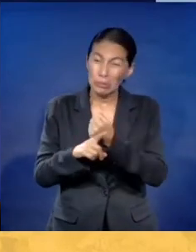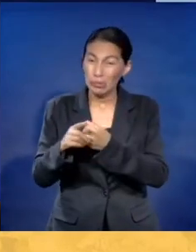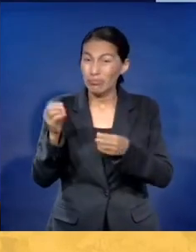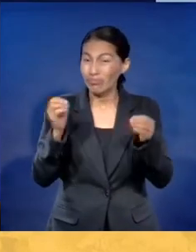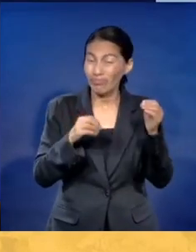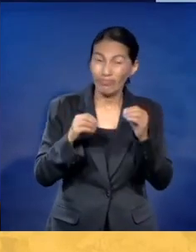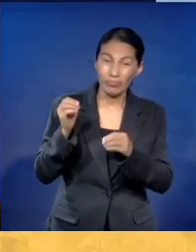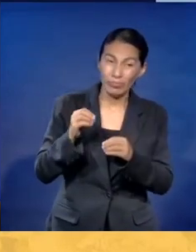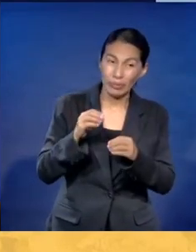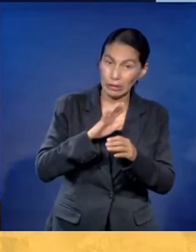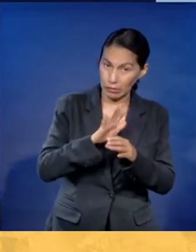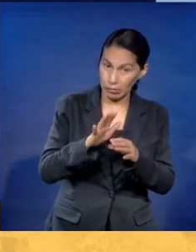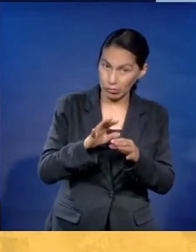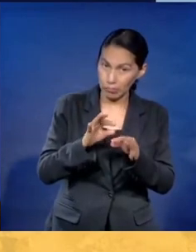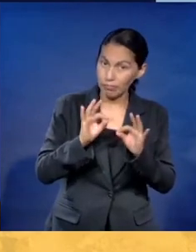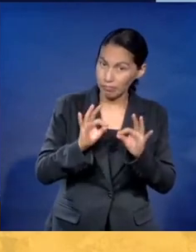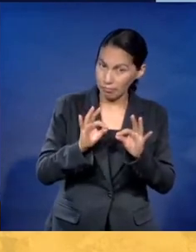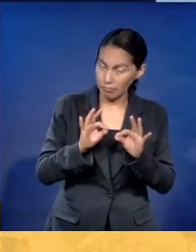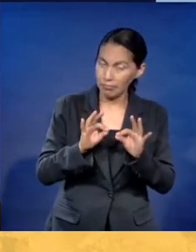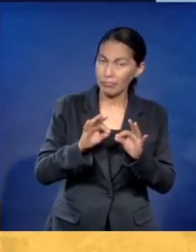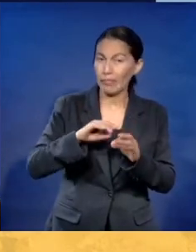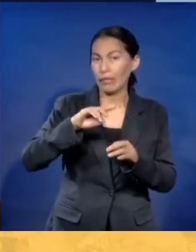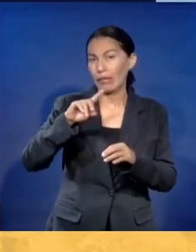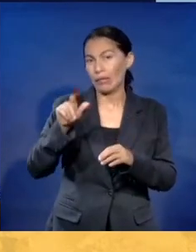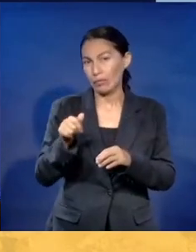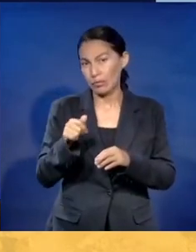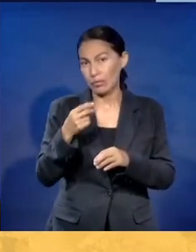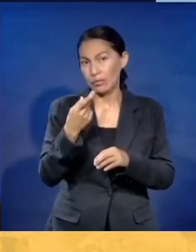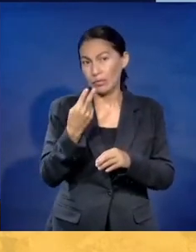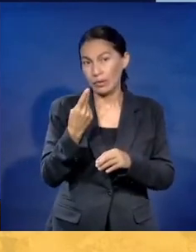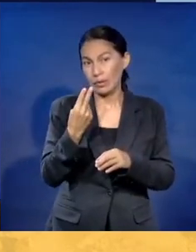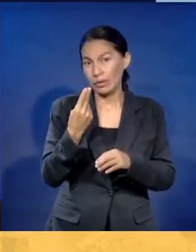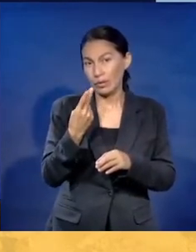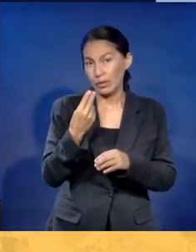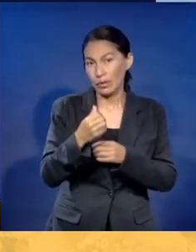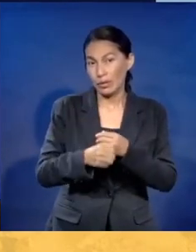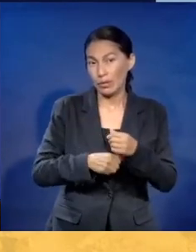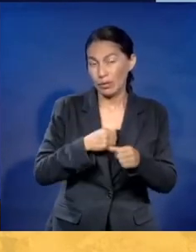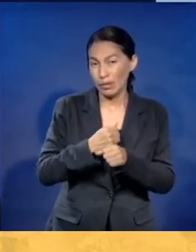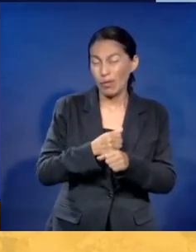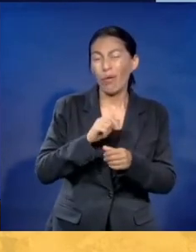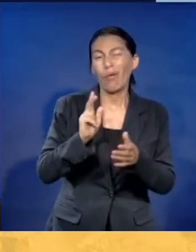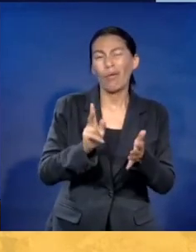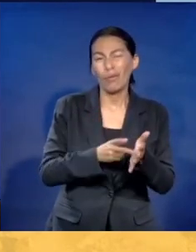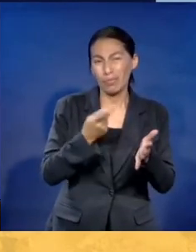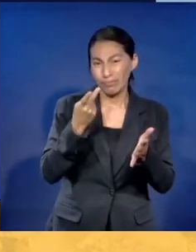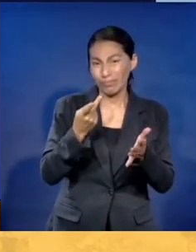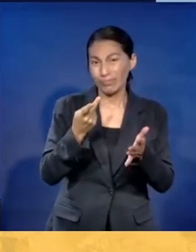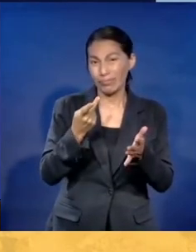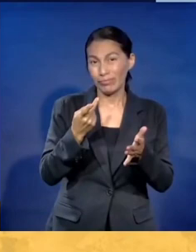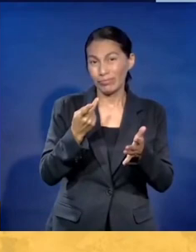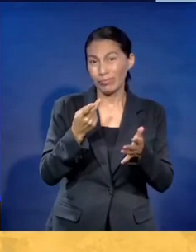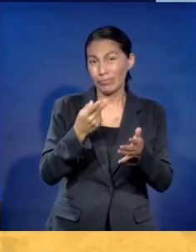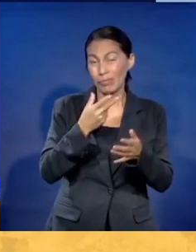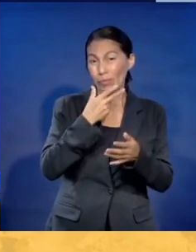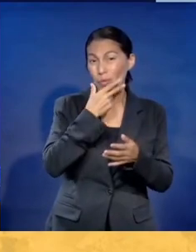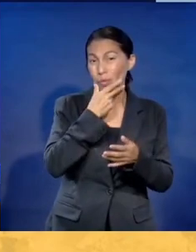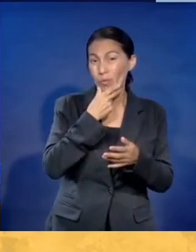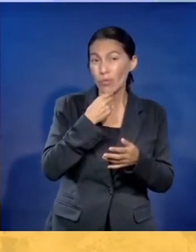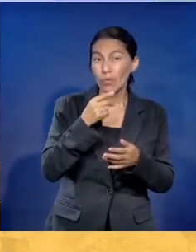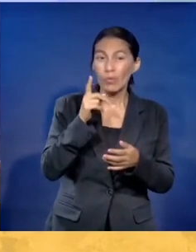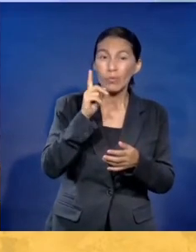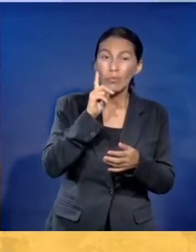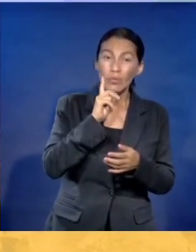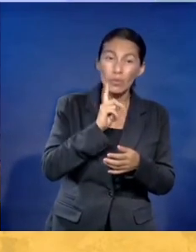pero si pasan esa Barrera por ahí de los veinticinco años se van a encontrar con otro problema cuando el hombre y la mujer están entrando